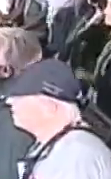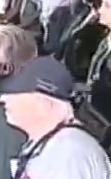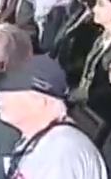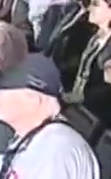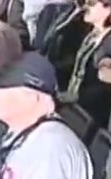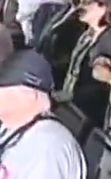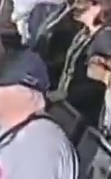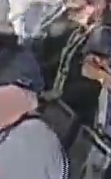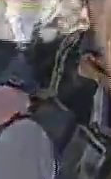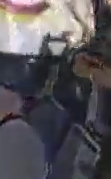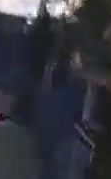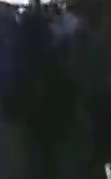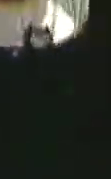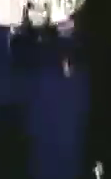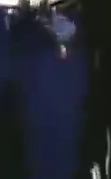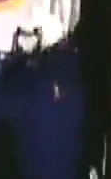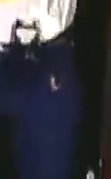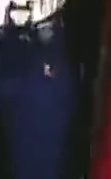1